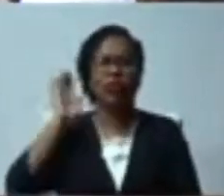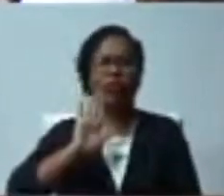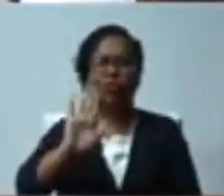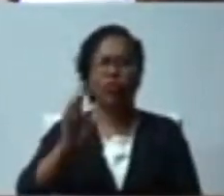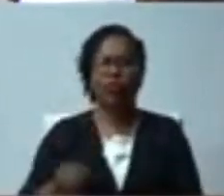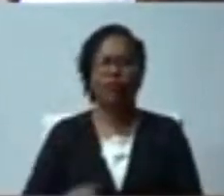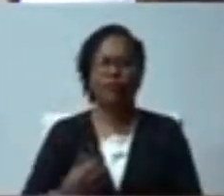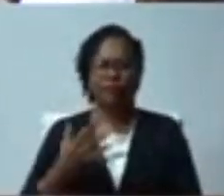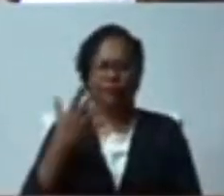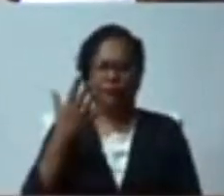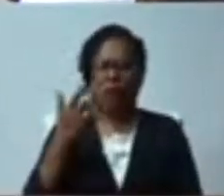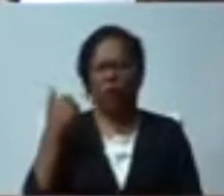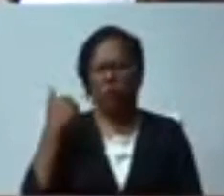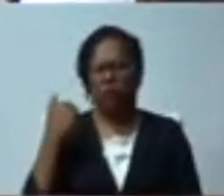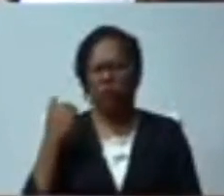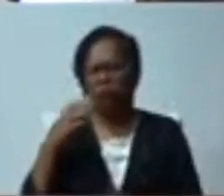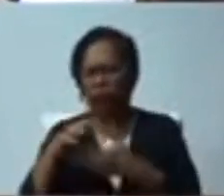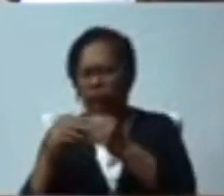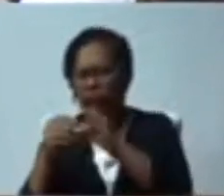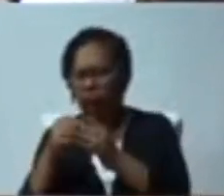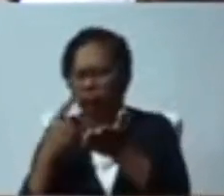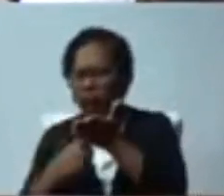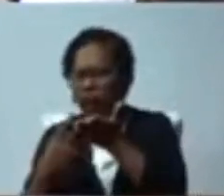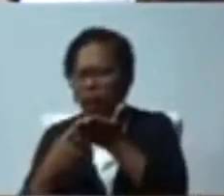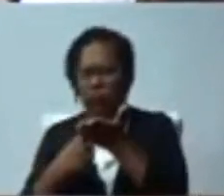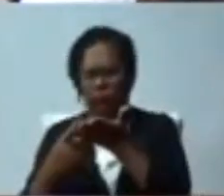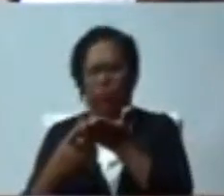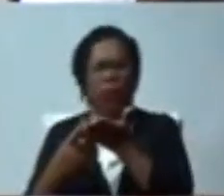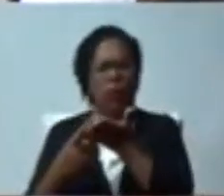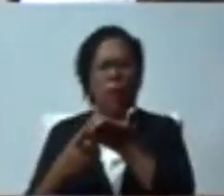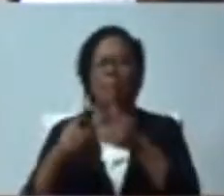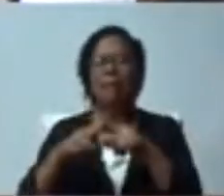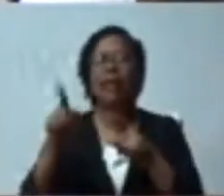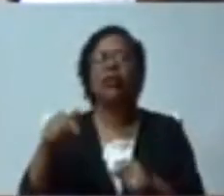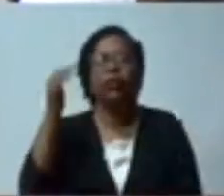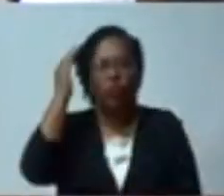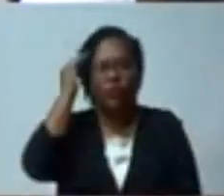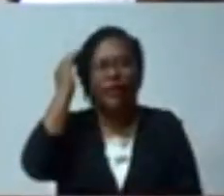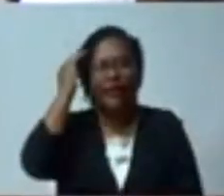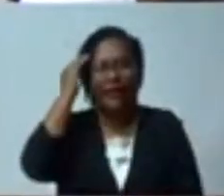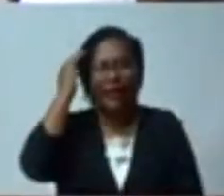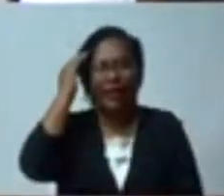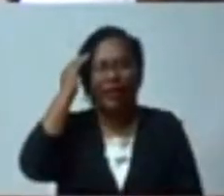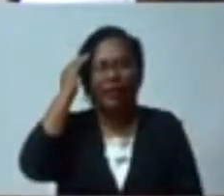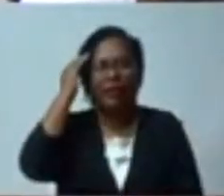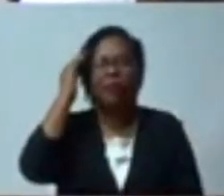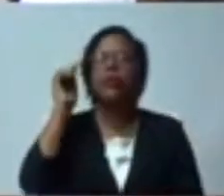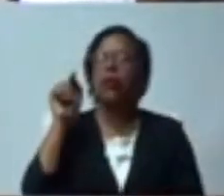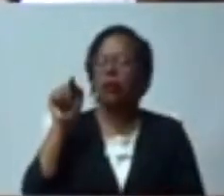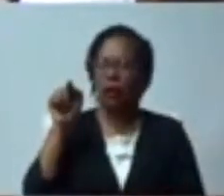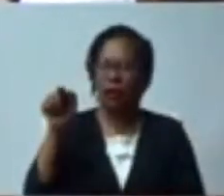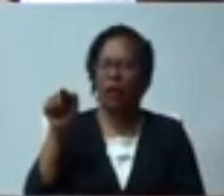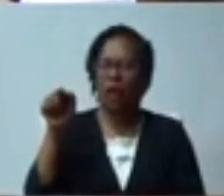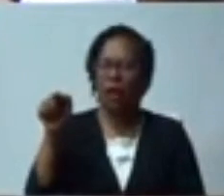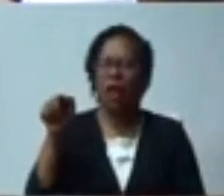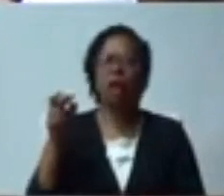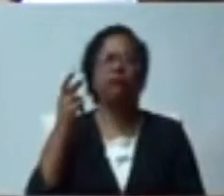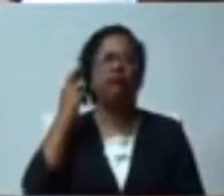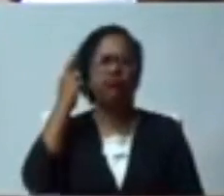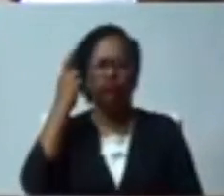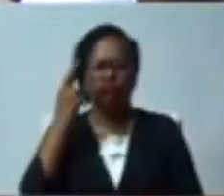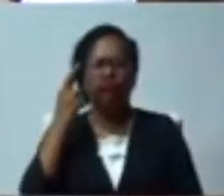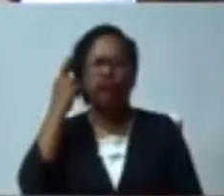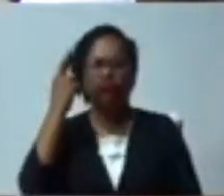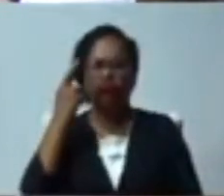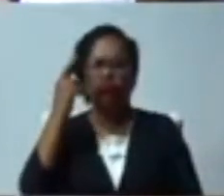he hablado con él en esos términos de este proyecto, pero yo no tengo dudas de que es una intervención razonable y muy